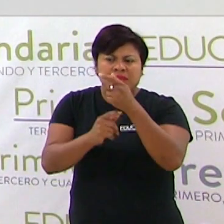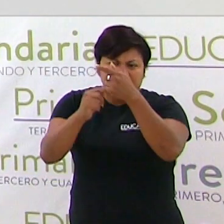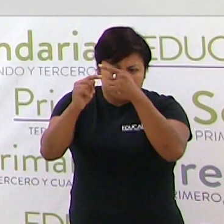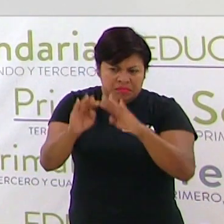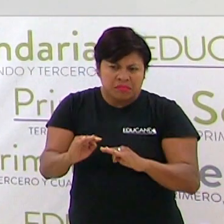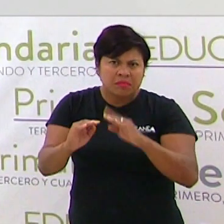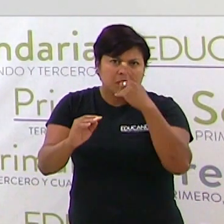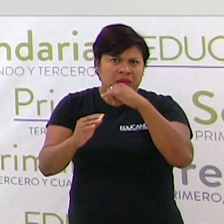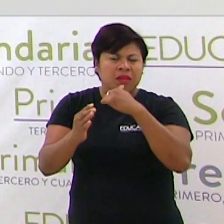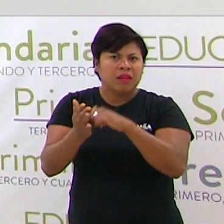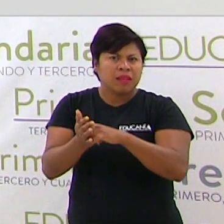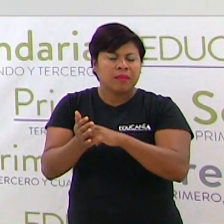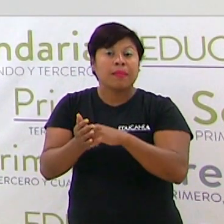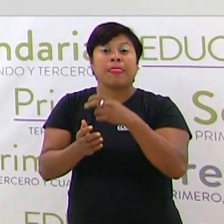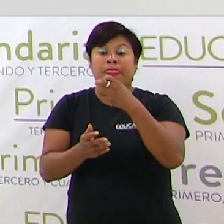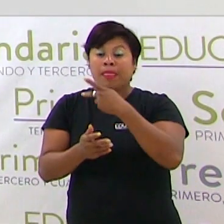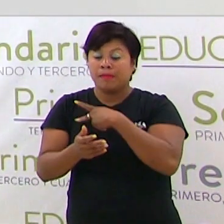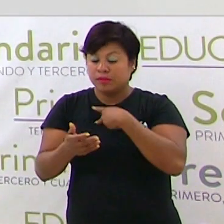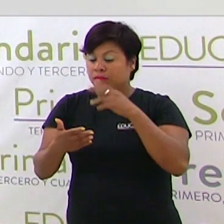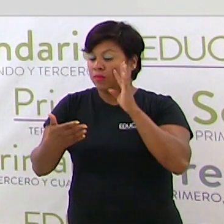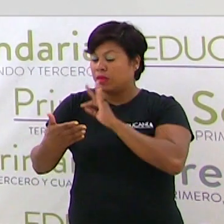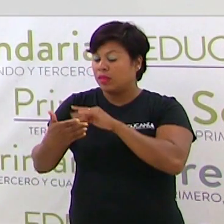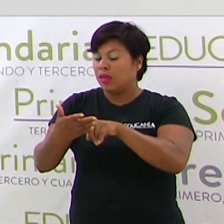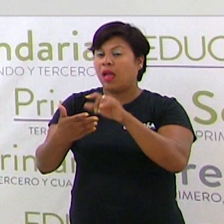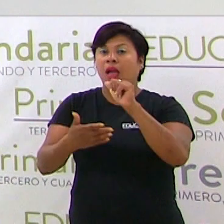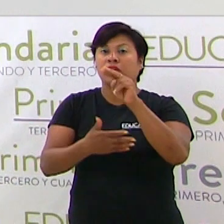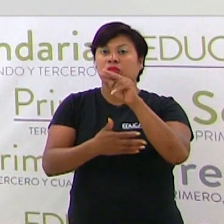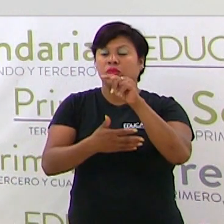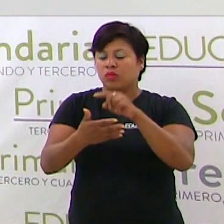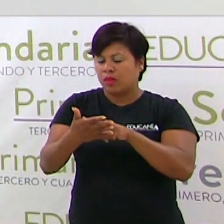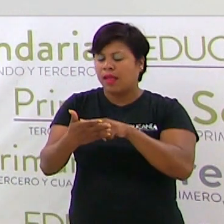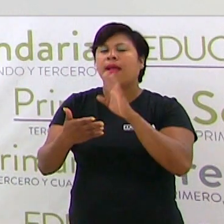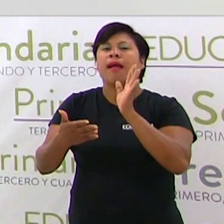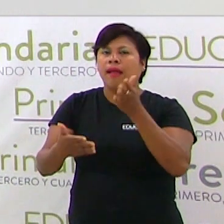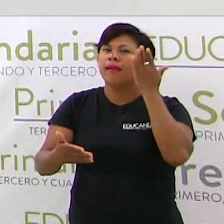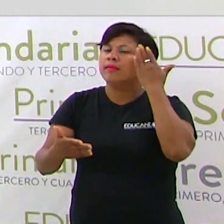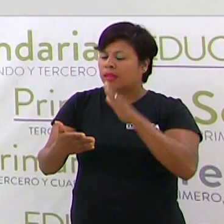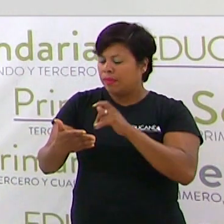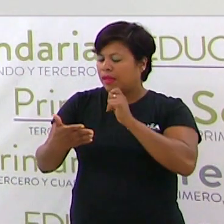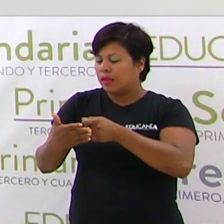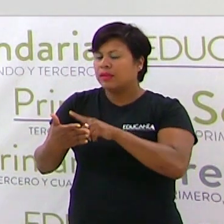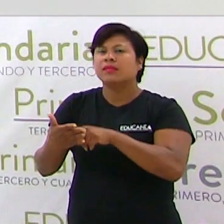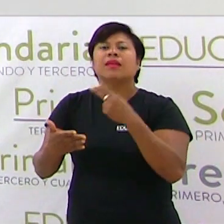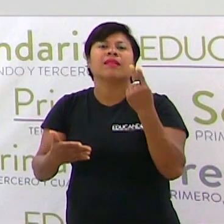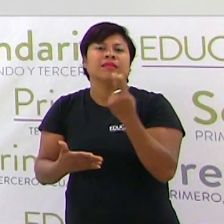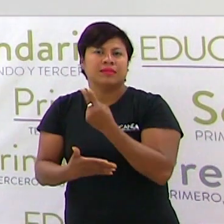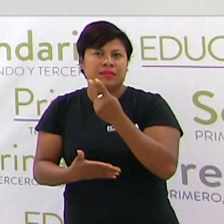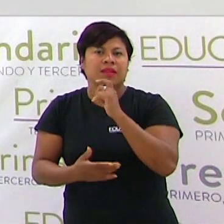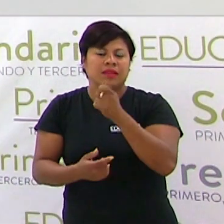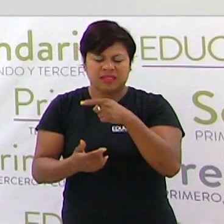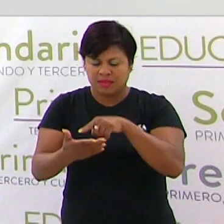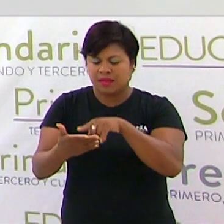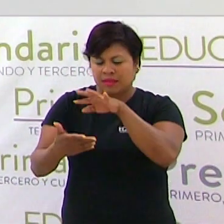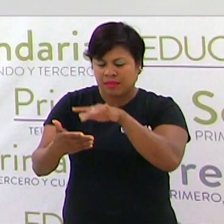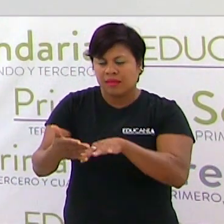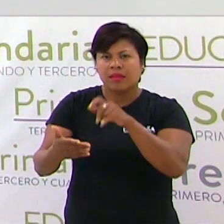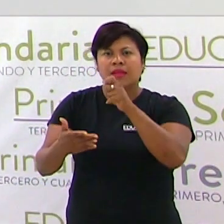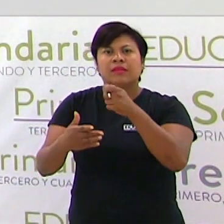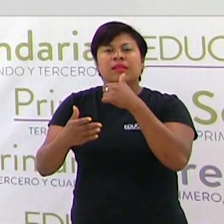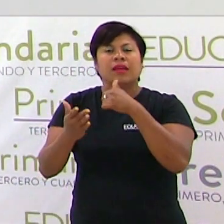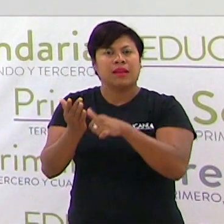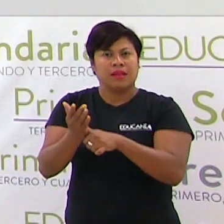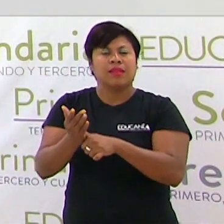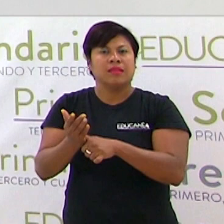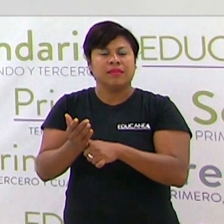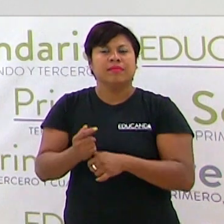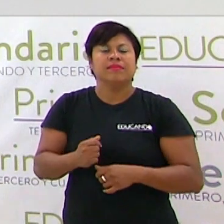carta. Entonces la persona que la recibe, con leer el asunto ya se da una idea de qué es lo que trata ese mensaje, de